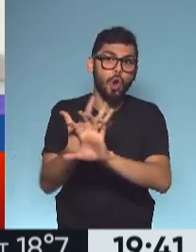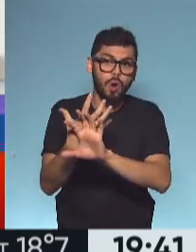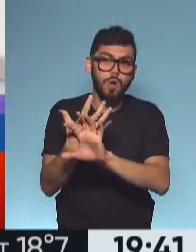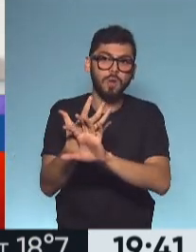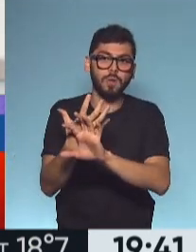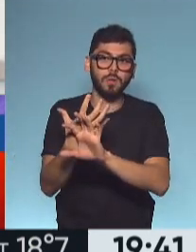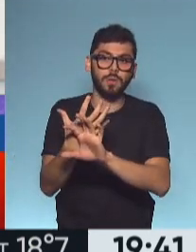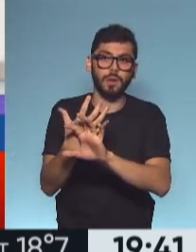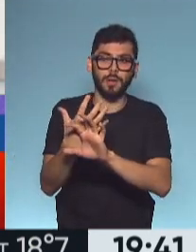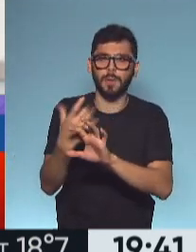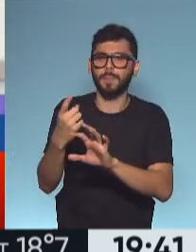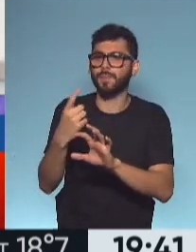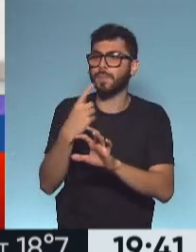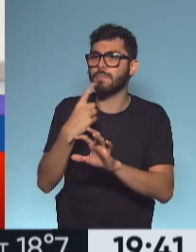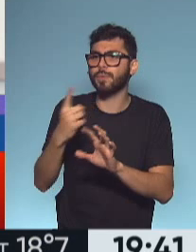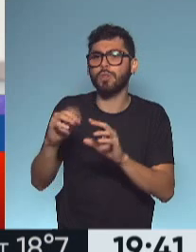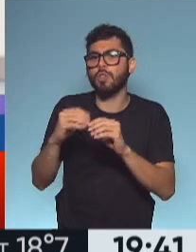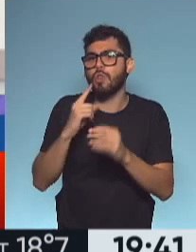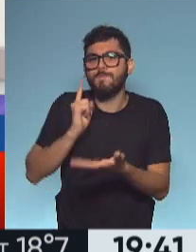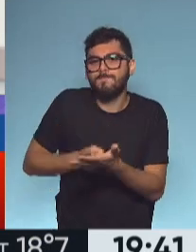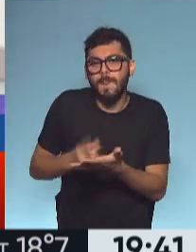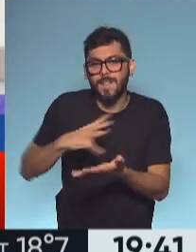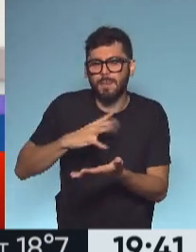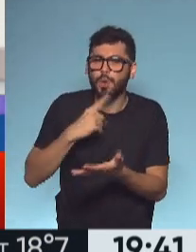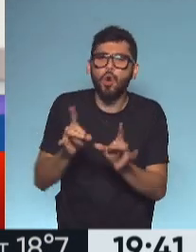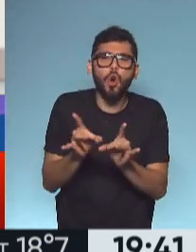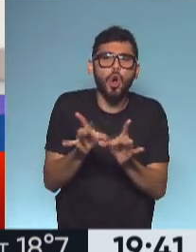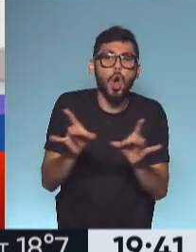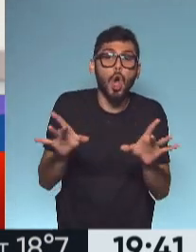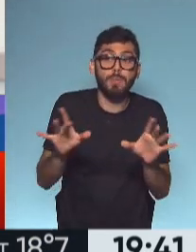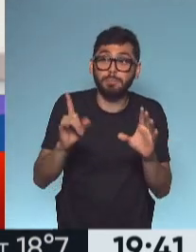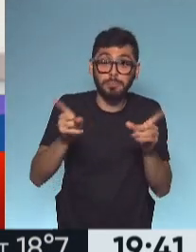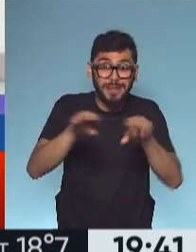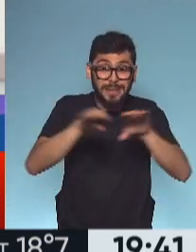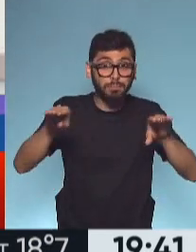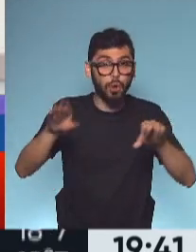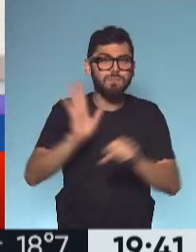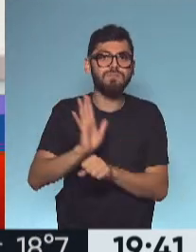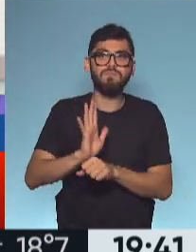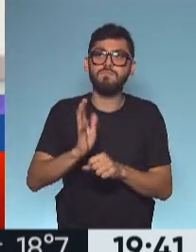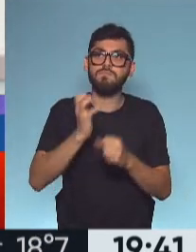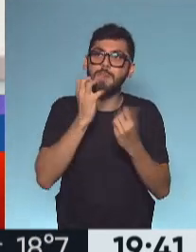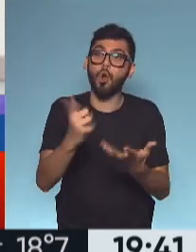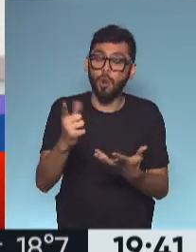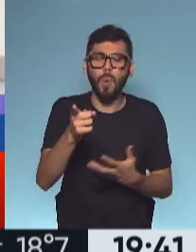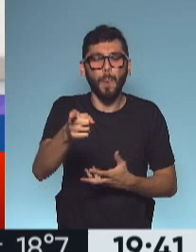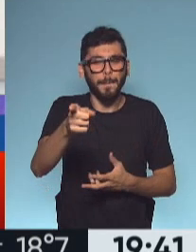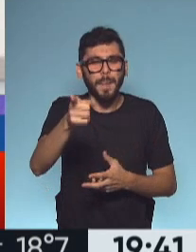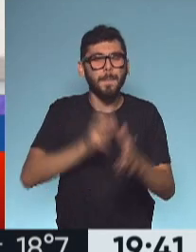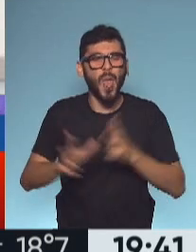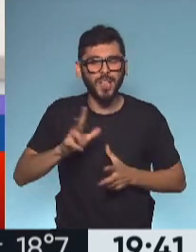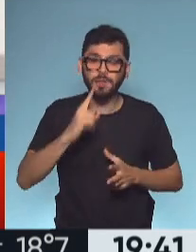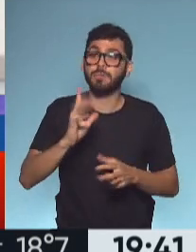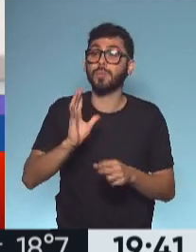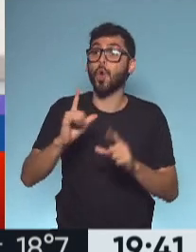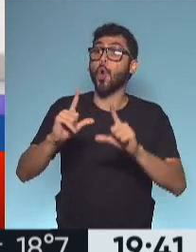No, todavía no hay definición al respecto. Pero los números no han cambiado, quiero decir, no han mejorado. Usted recién decía que en la medida que haya números